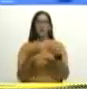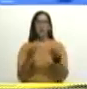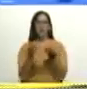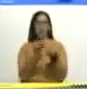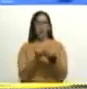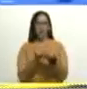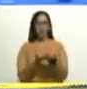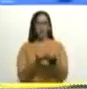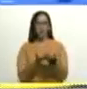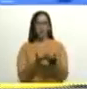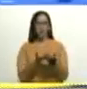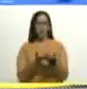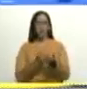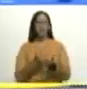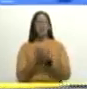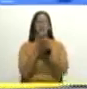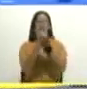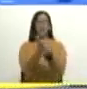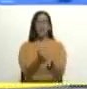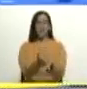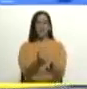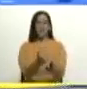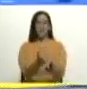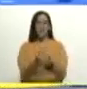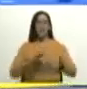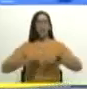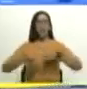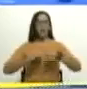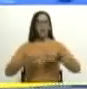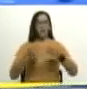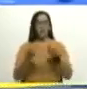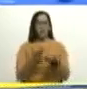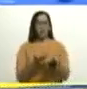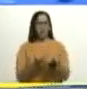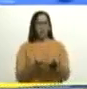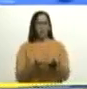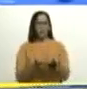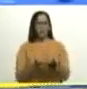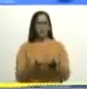economía, de favorecer el movimiento económico.